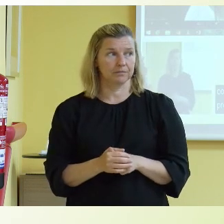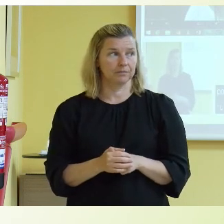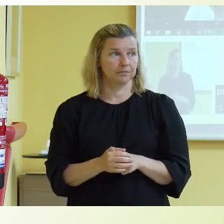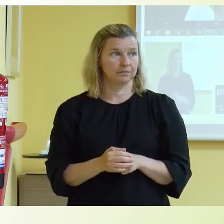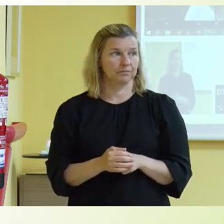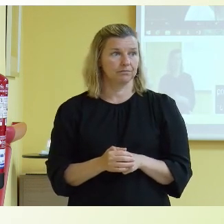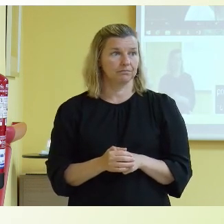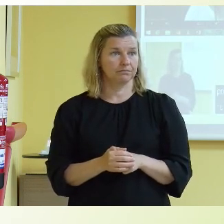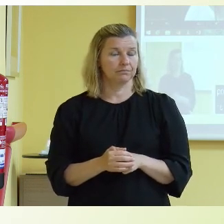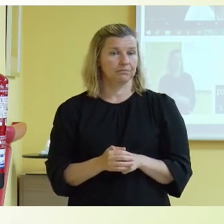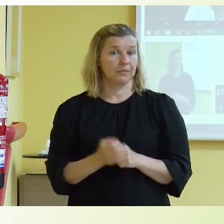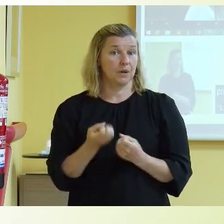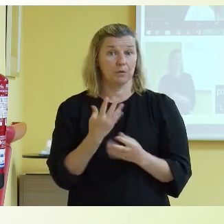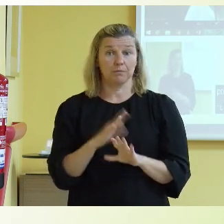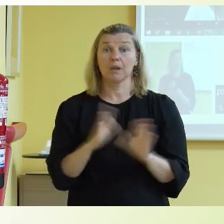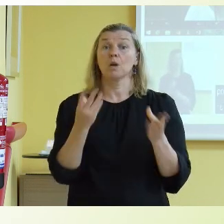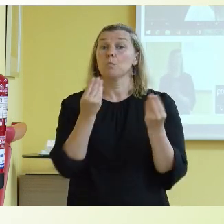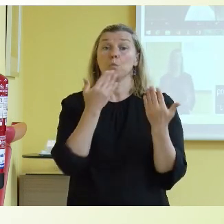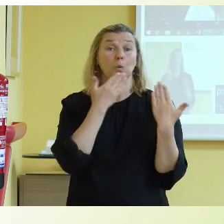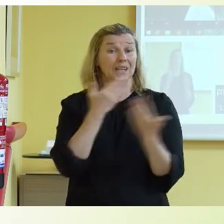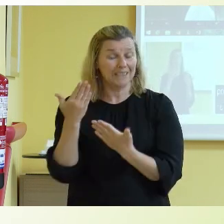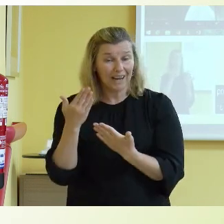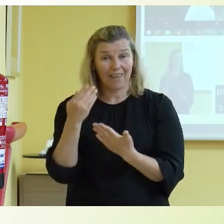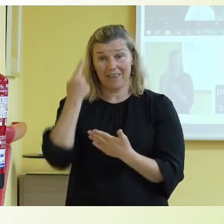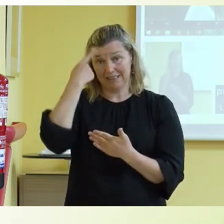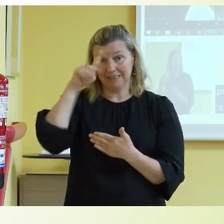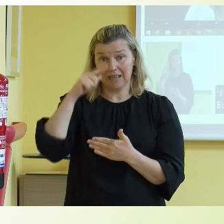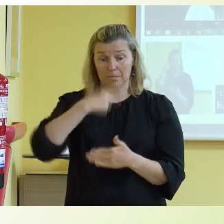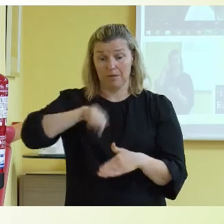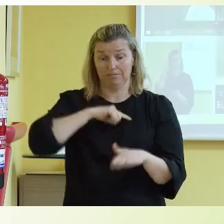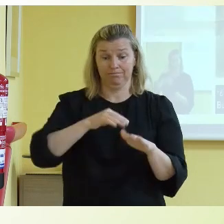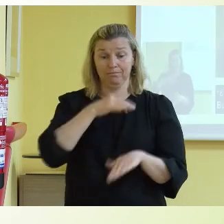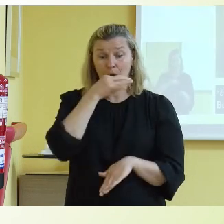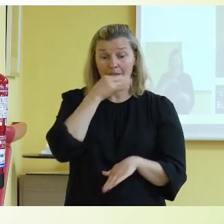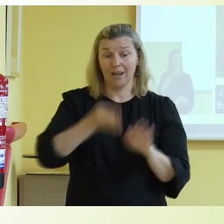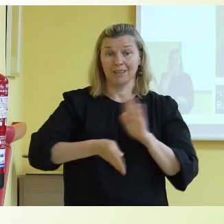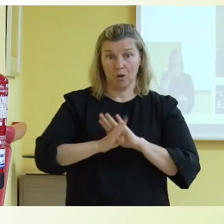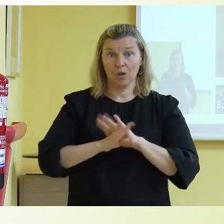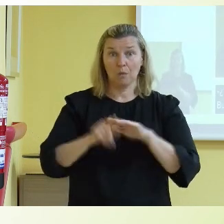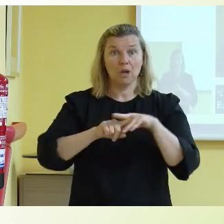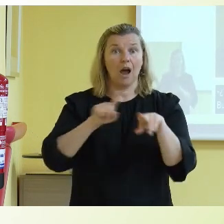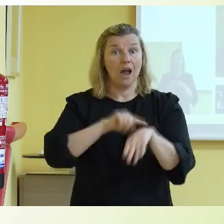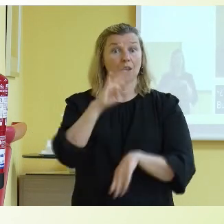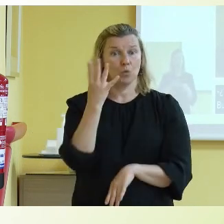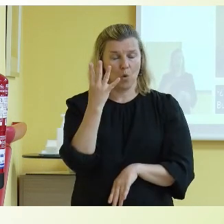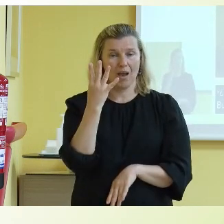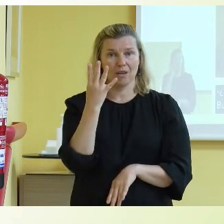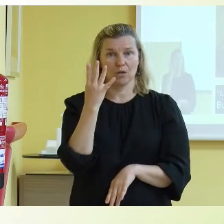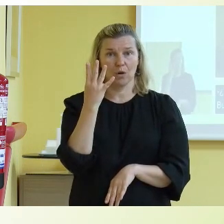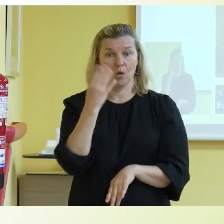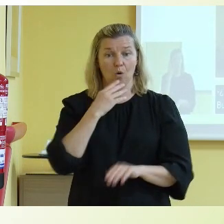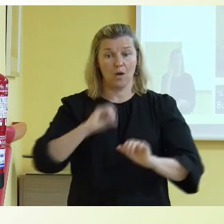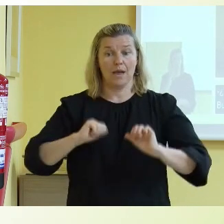No, bueno, pues entonces, muchas gracias. Ya sabéis que continuamos esta tarde a las 4, que